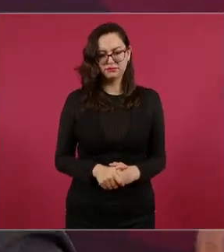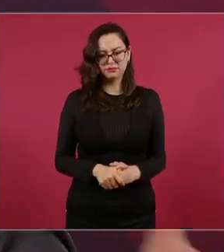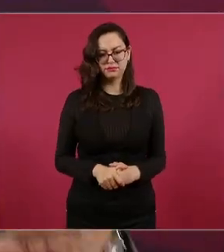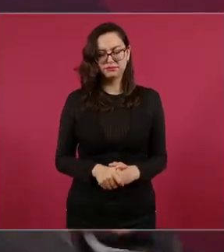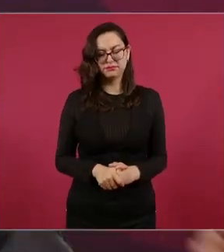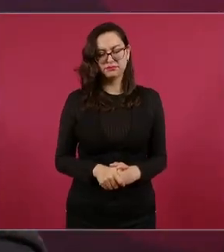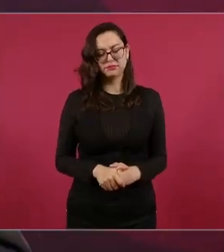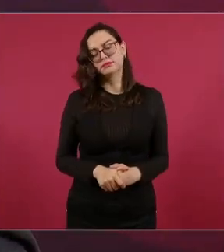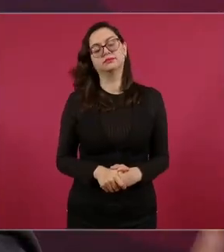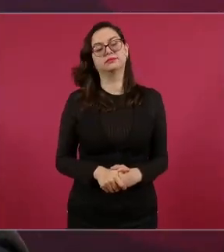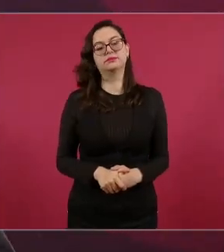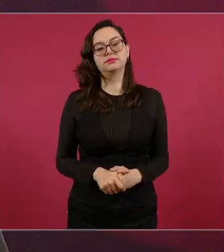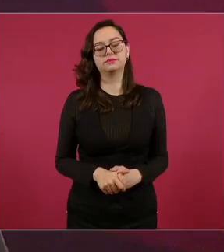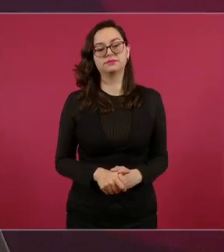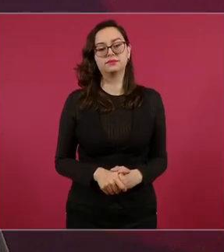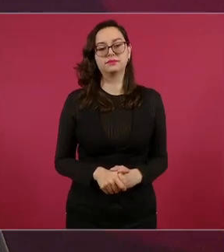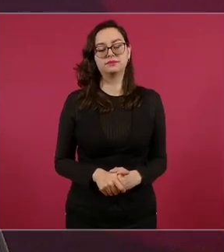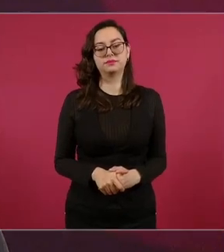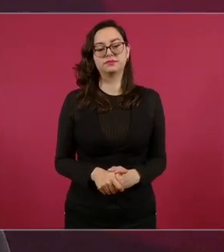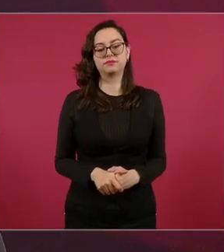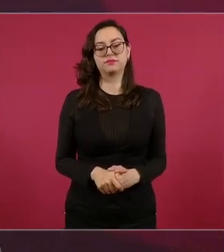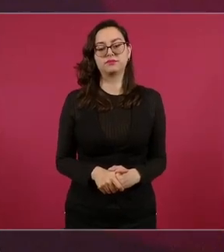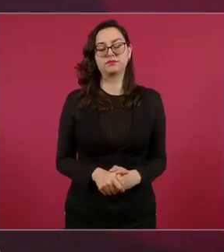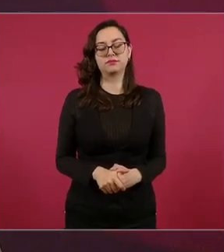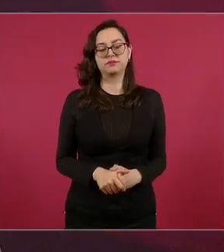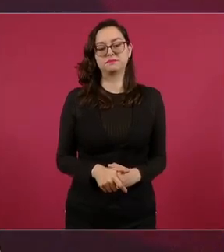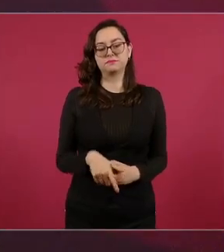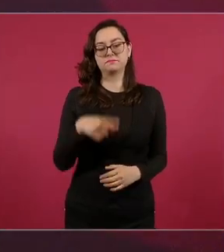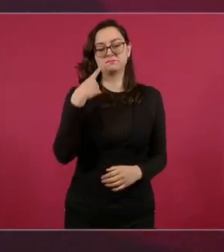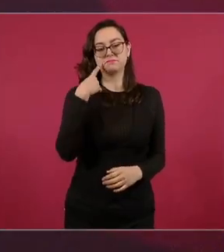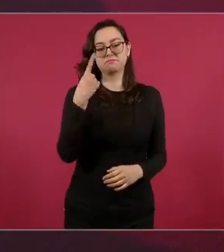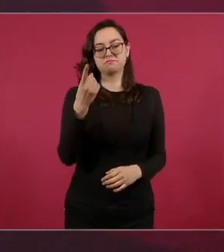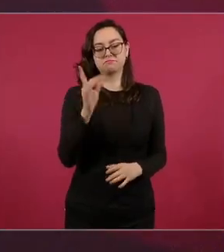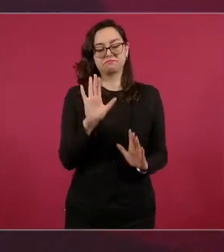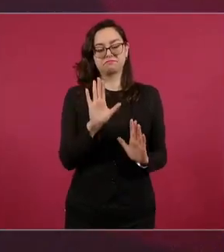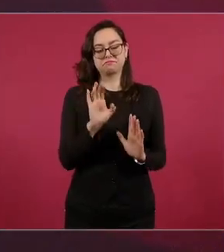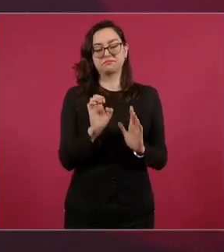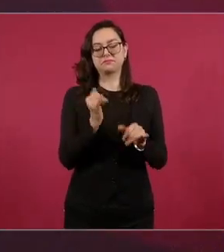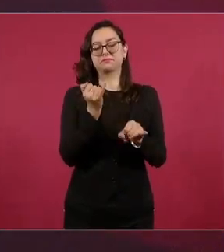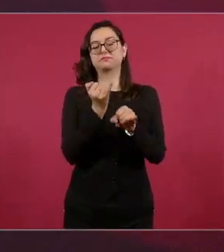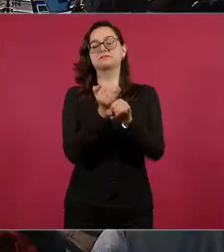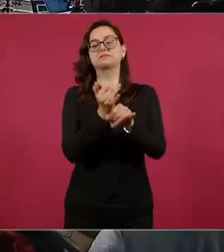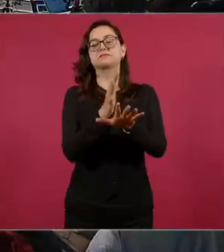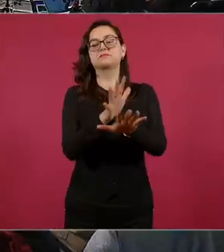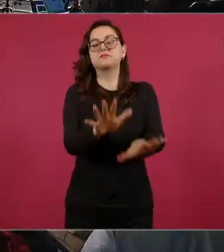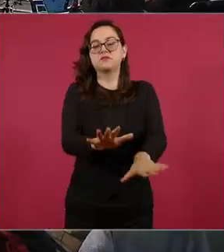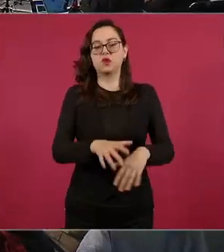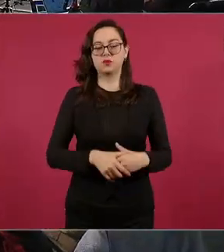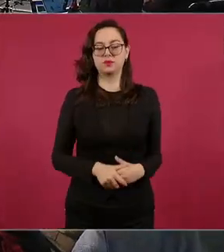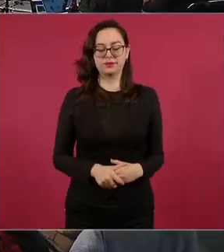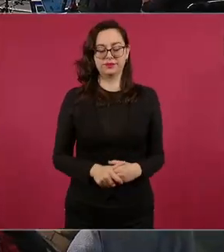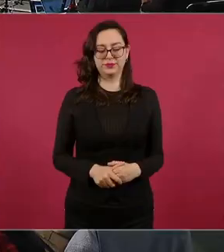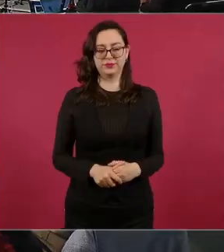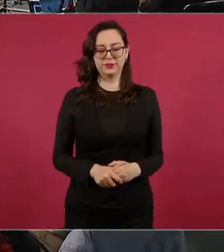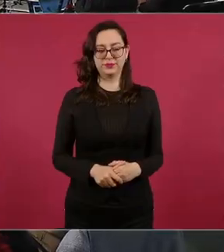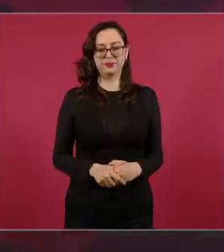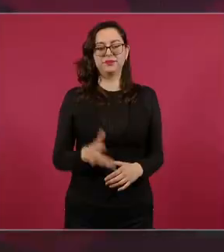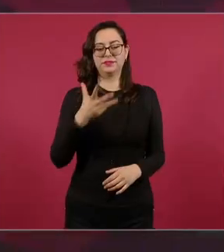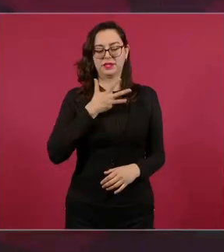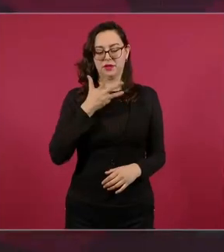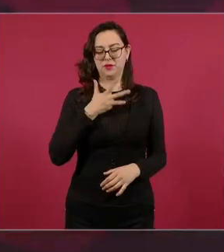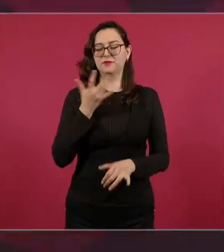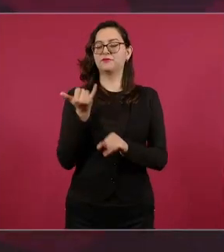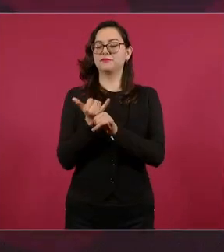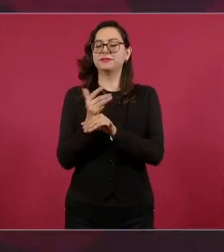les doy un dato como dice el Reforma traigo otros datos